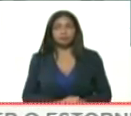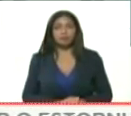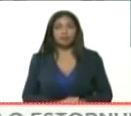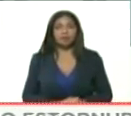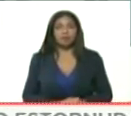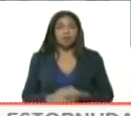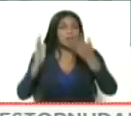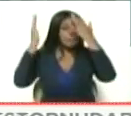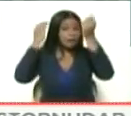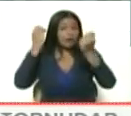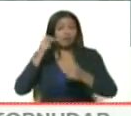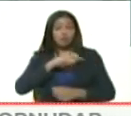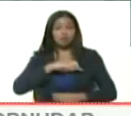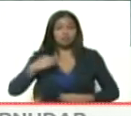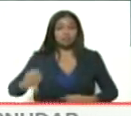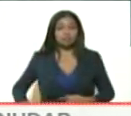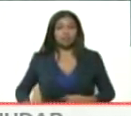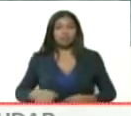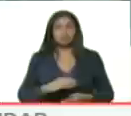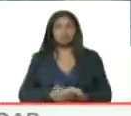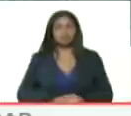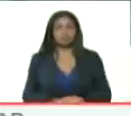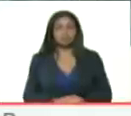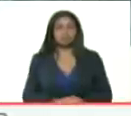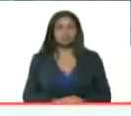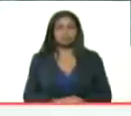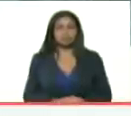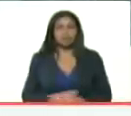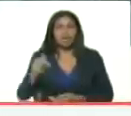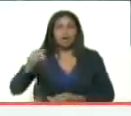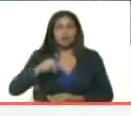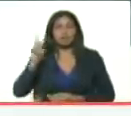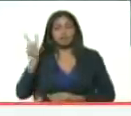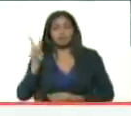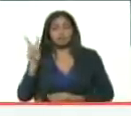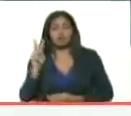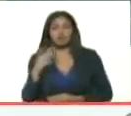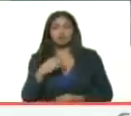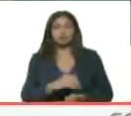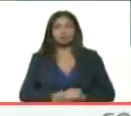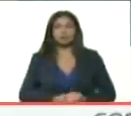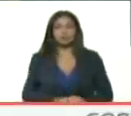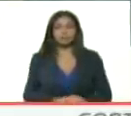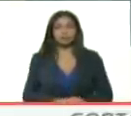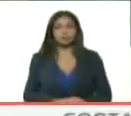y plenipotenciario de la República Popular China en la República Bolivariana de Venezuela.